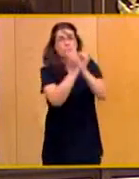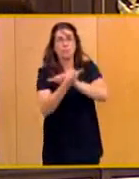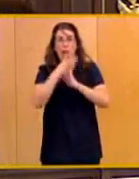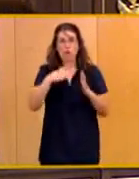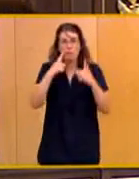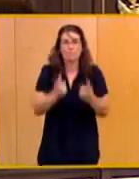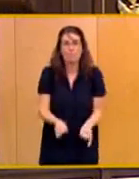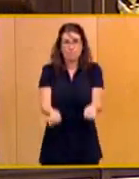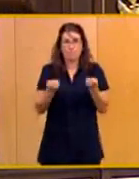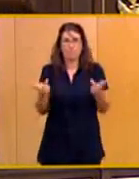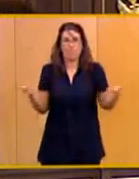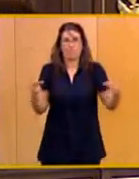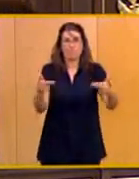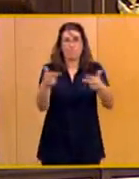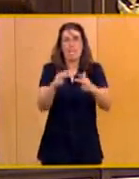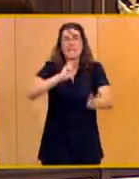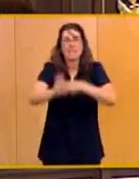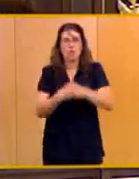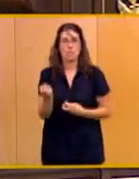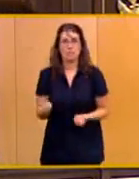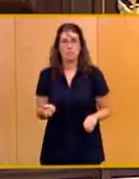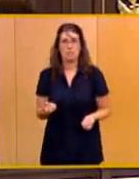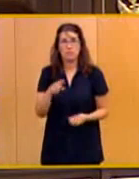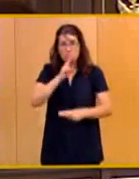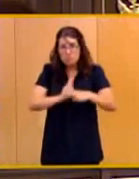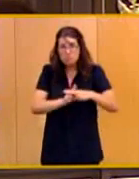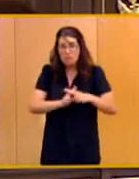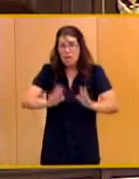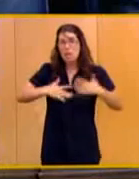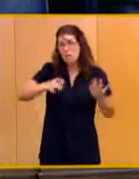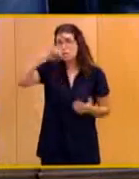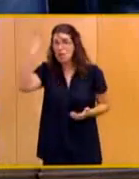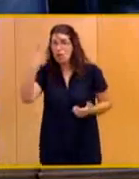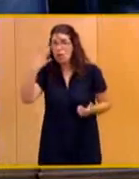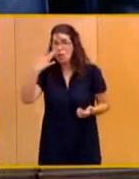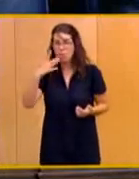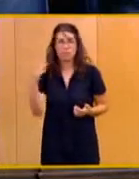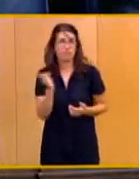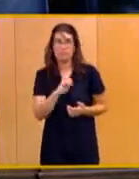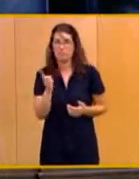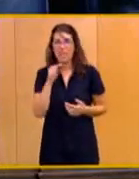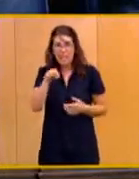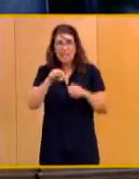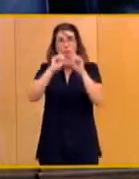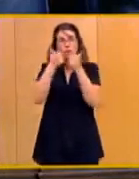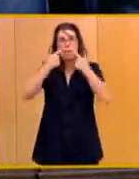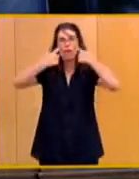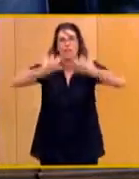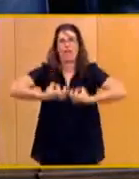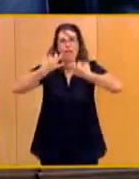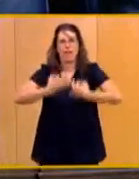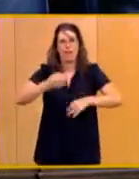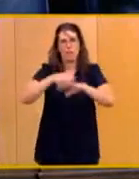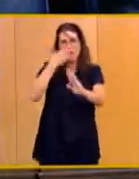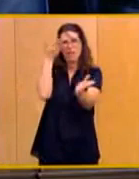reformas. ¿Esto es acaso improvisación o carecer de hoja de ruta? No. Es la manera realista de afrontar la